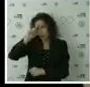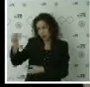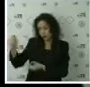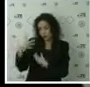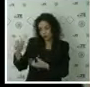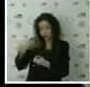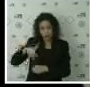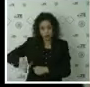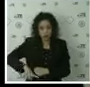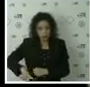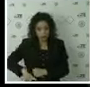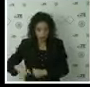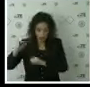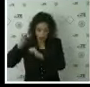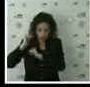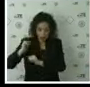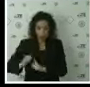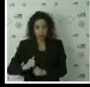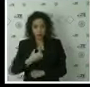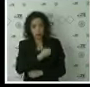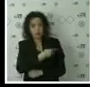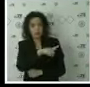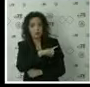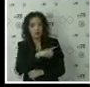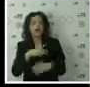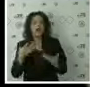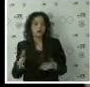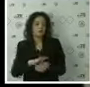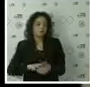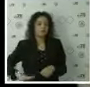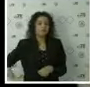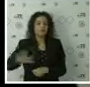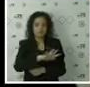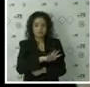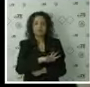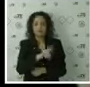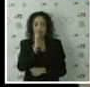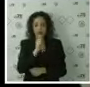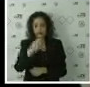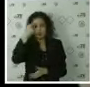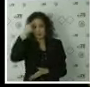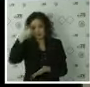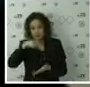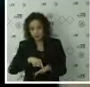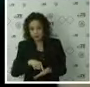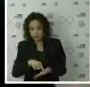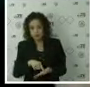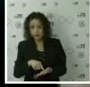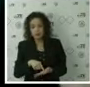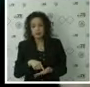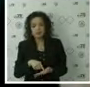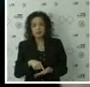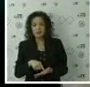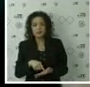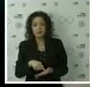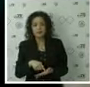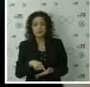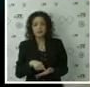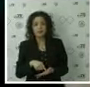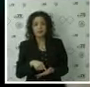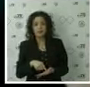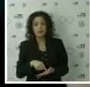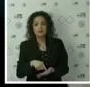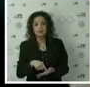de las autoridades de la salud al respeto de los ciudadanos que debemos de tener para que no se propague más